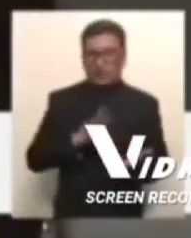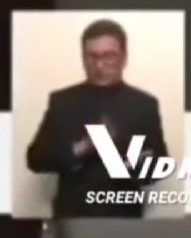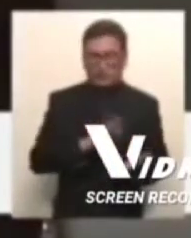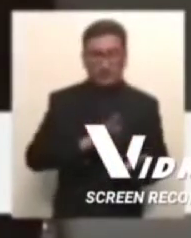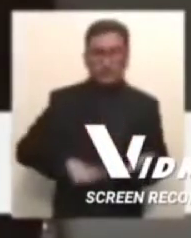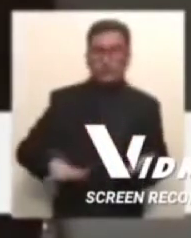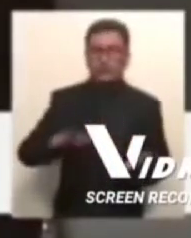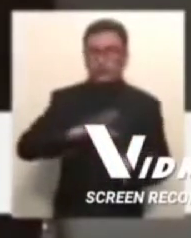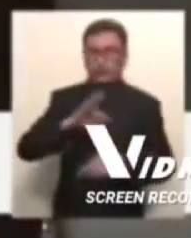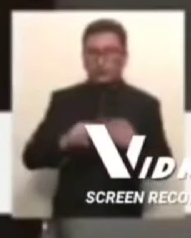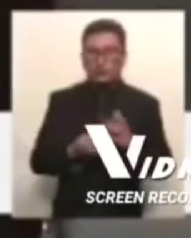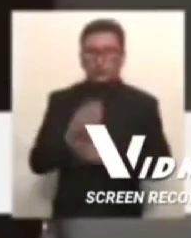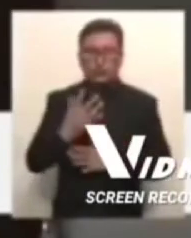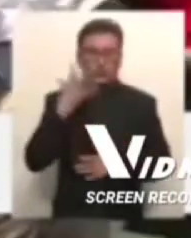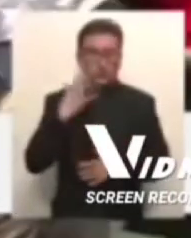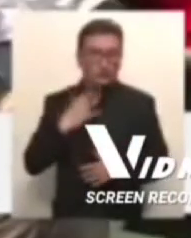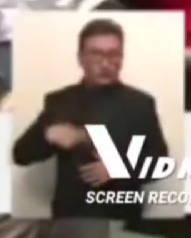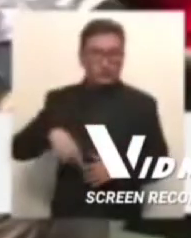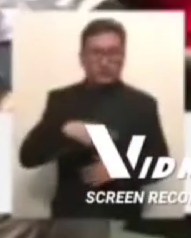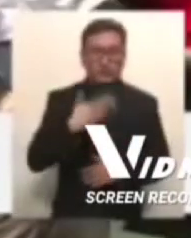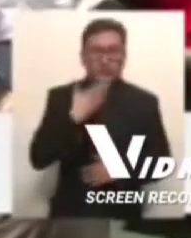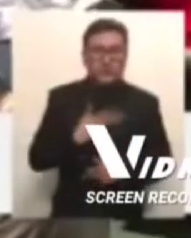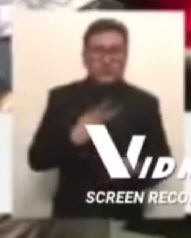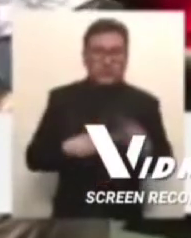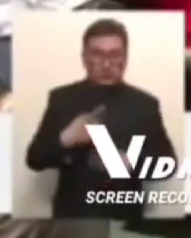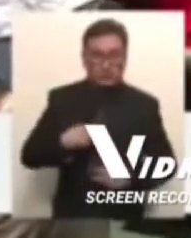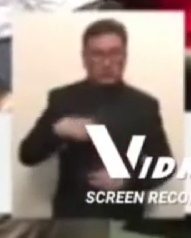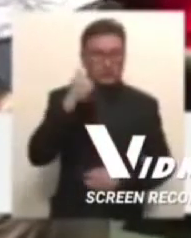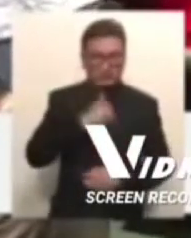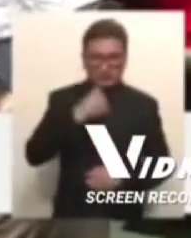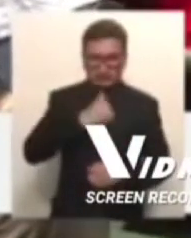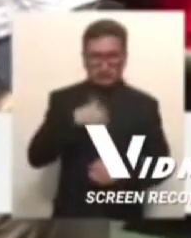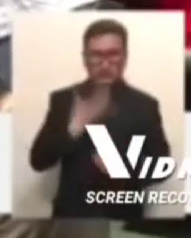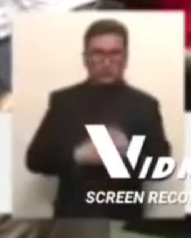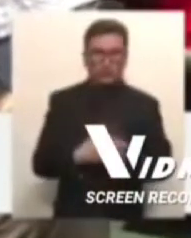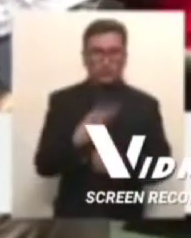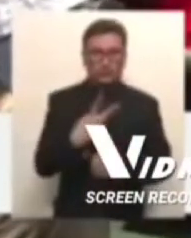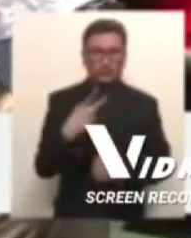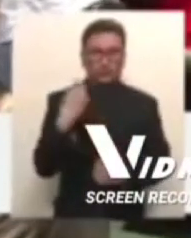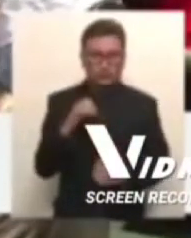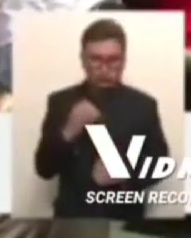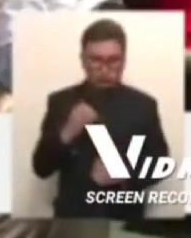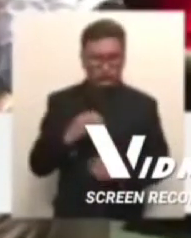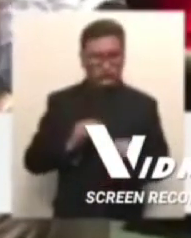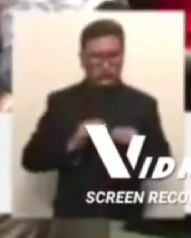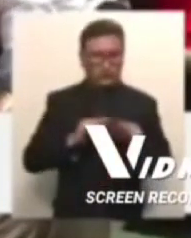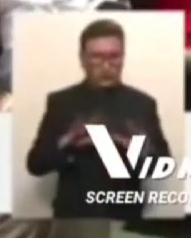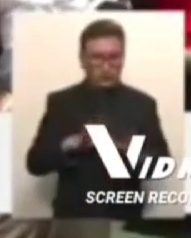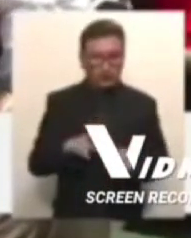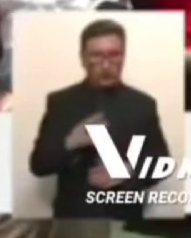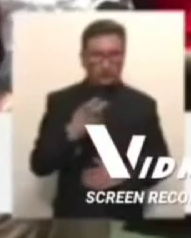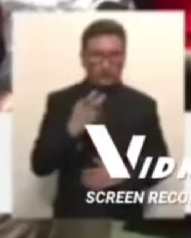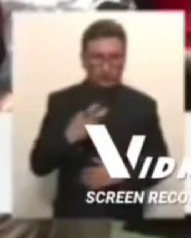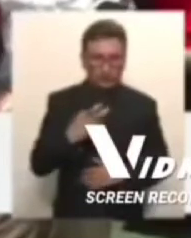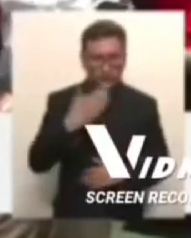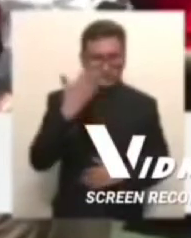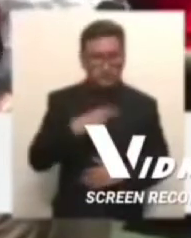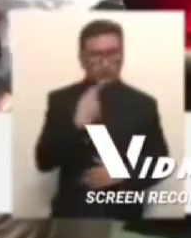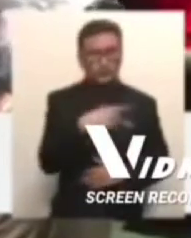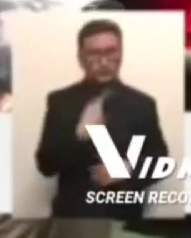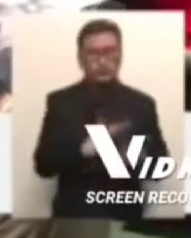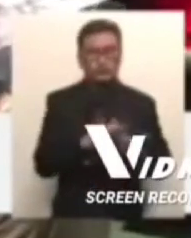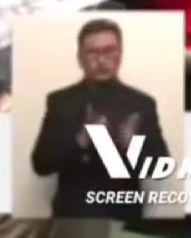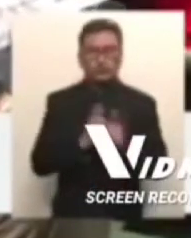el pueblo de Nuevo León me da la bienvenida siempre y lo hará el próximo 2 de octubre. fue el uso faccioso